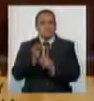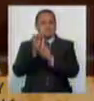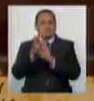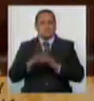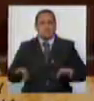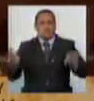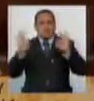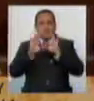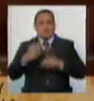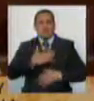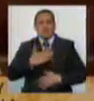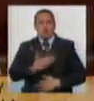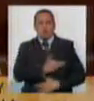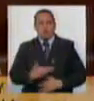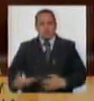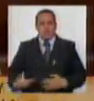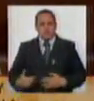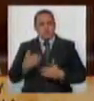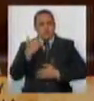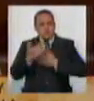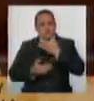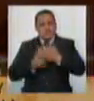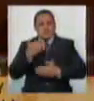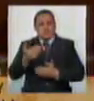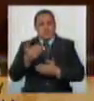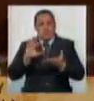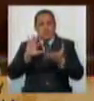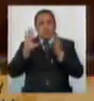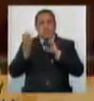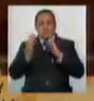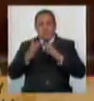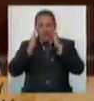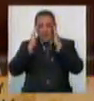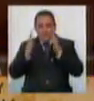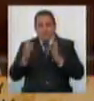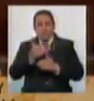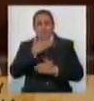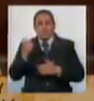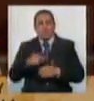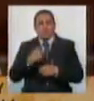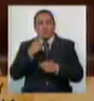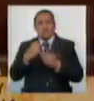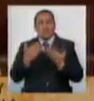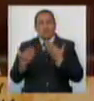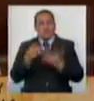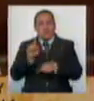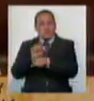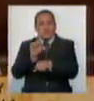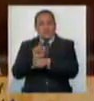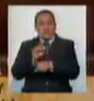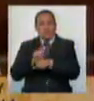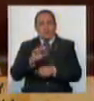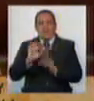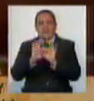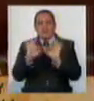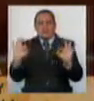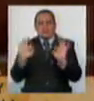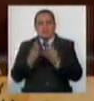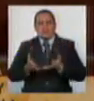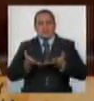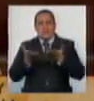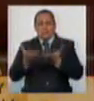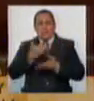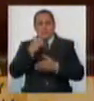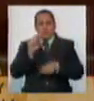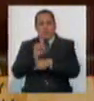gobierno. Hemos avanzado en una reforma que apunta a tener un sistema educativo de mayor calidad y equidad, apostando por